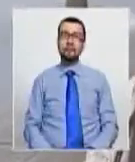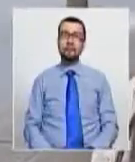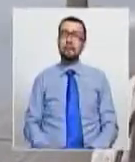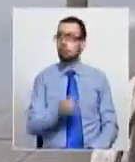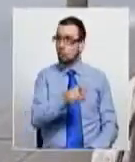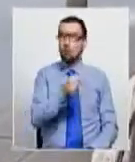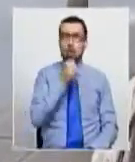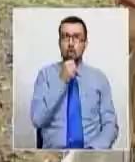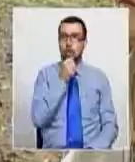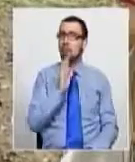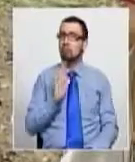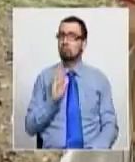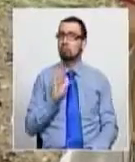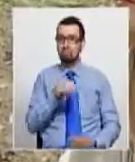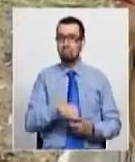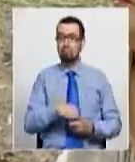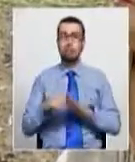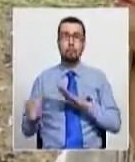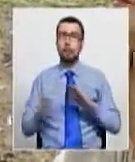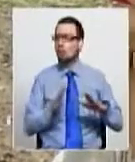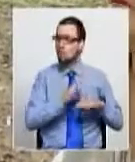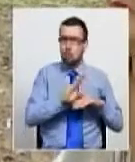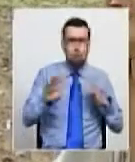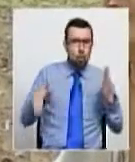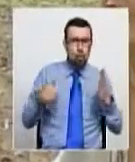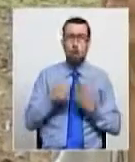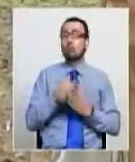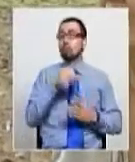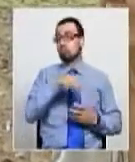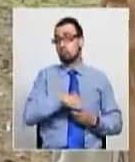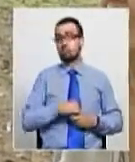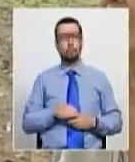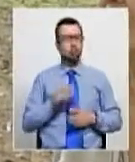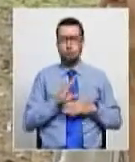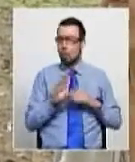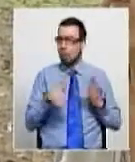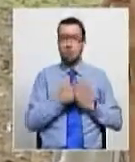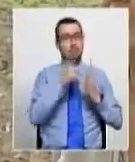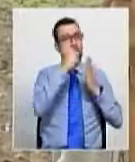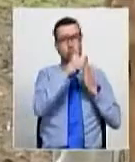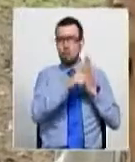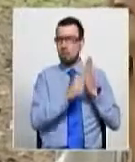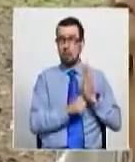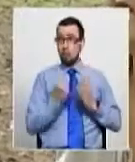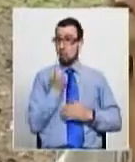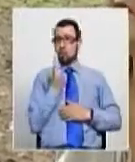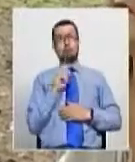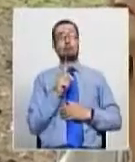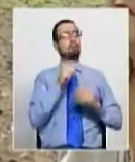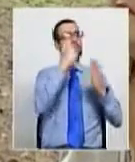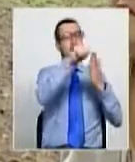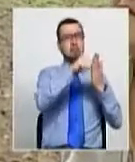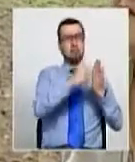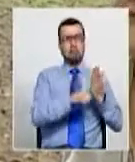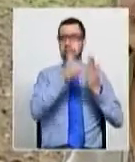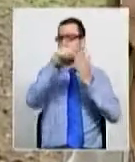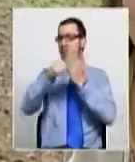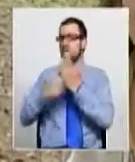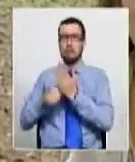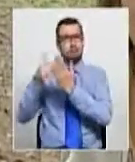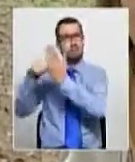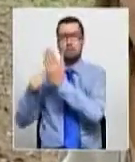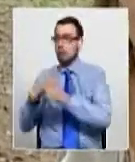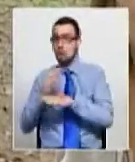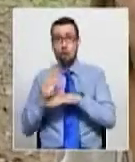noticias este debe estar en todo debe estar en todas partes no lo deben entrar / sea y sea